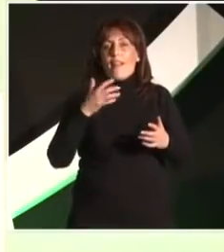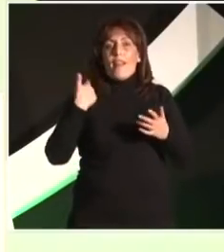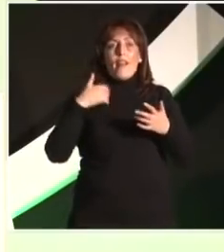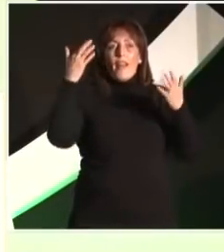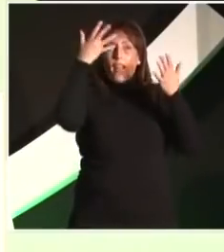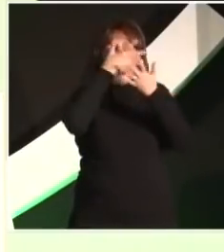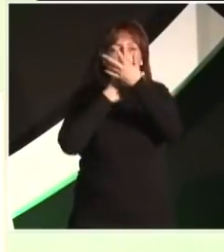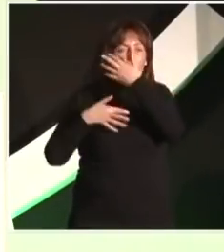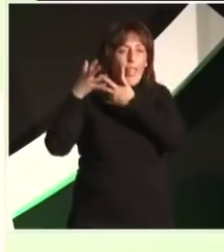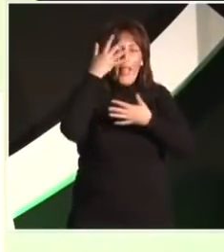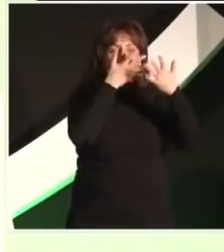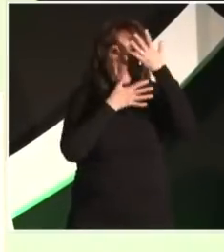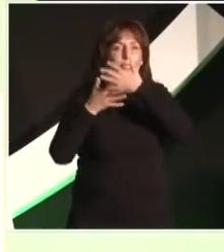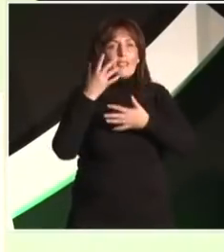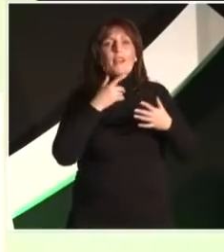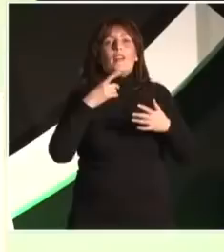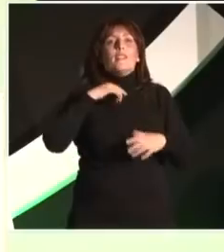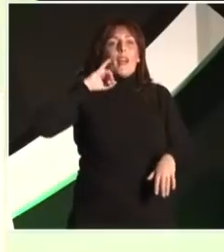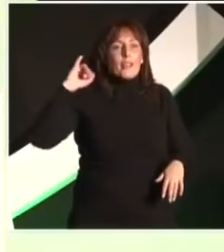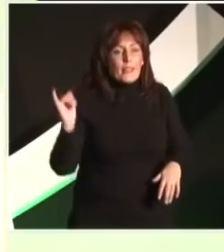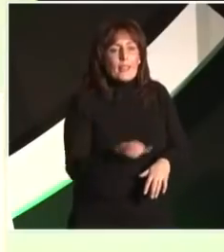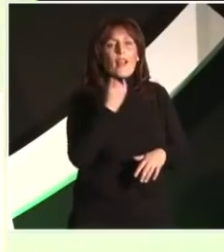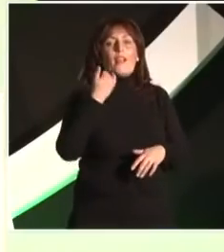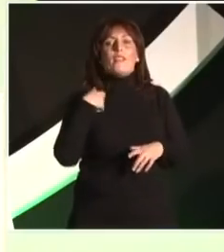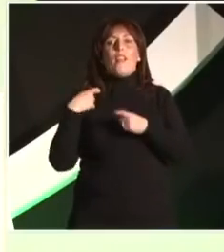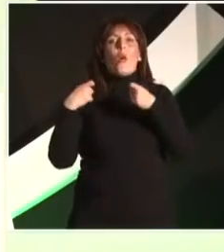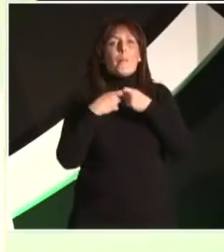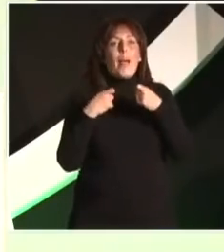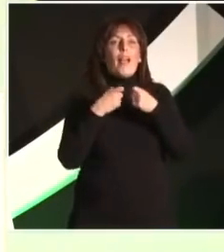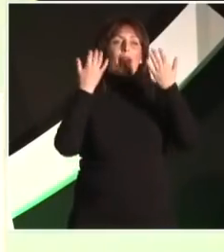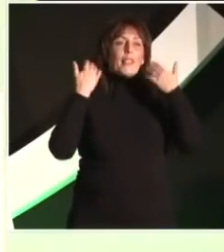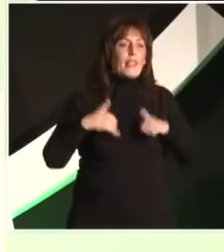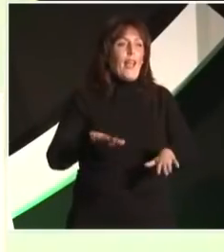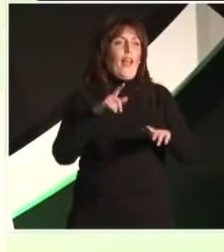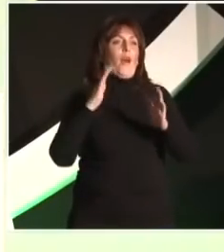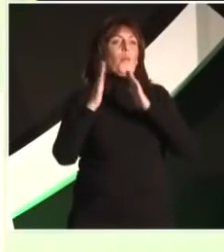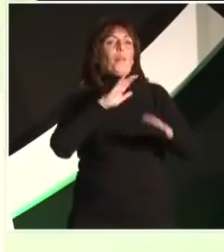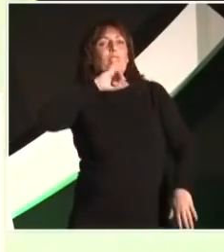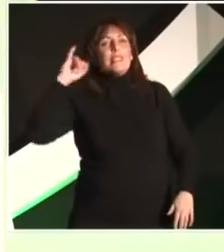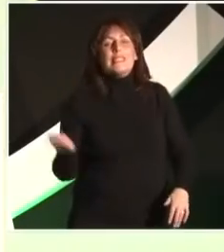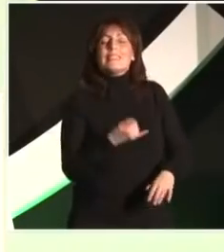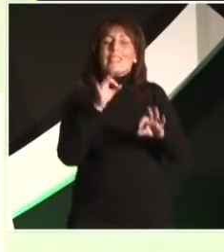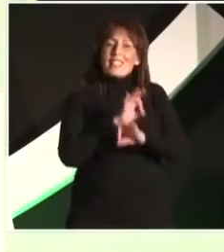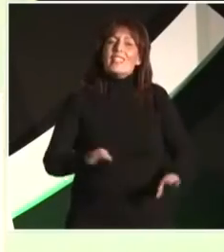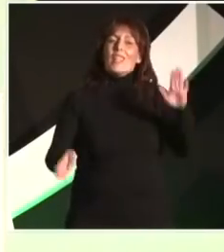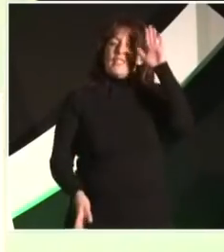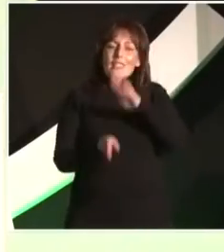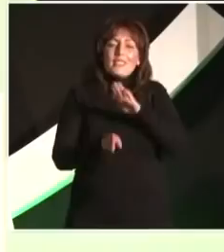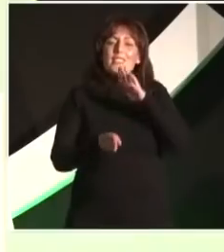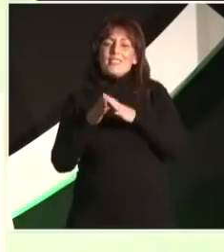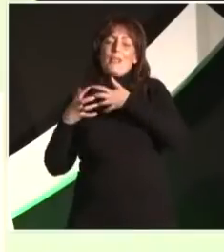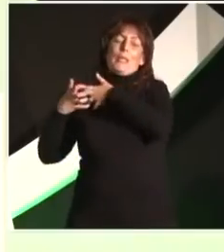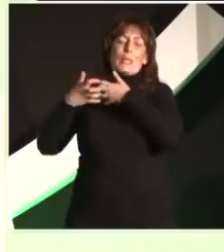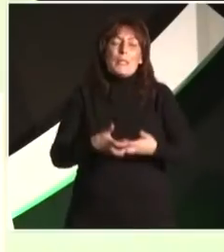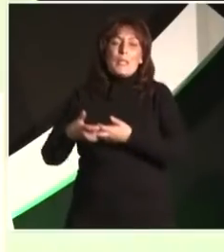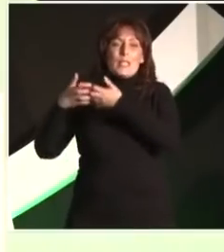y la hojarasca, quienes en algún momento nos cansamos de esta pelea. Que no es el momento de cansarse. Que es el momento de tirar para